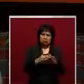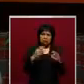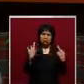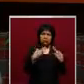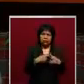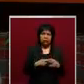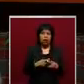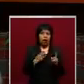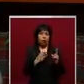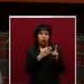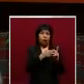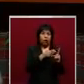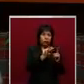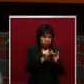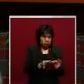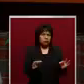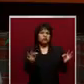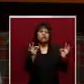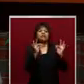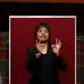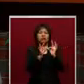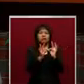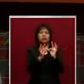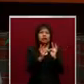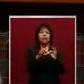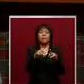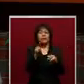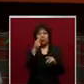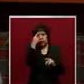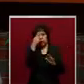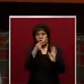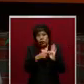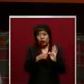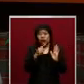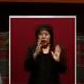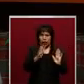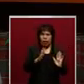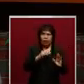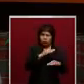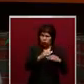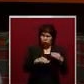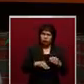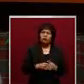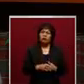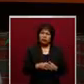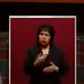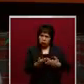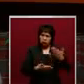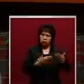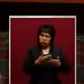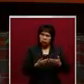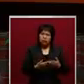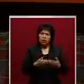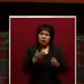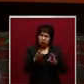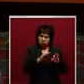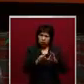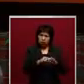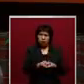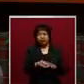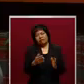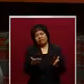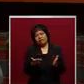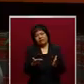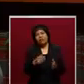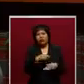reto impresionante, como lo vamos a ver ahorita, pero creo que existe la disposición, y habiendo la disposición, pues lo demás